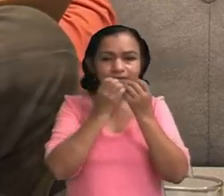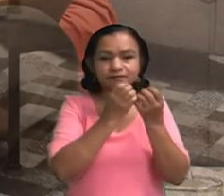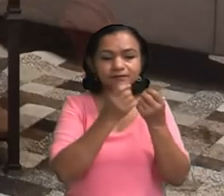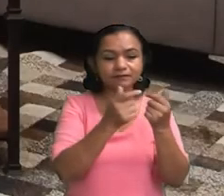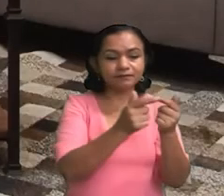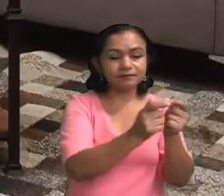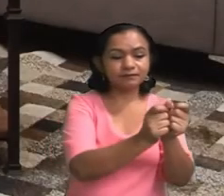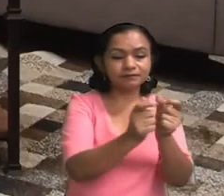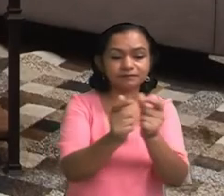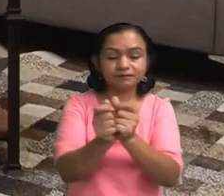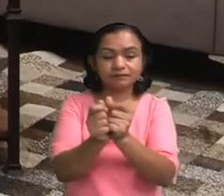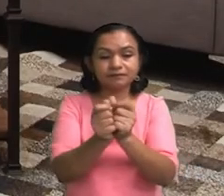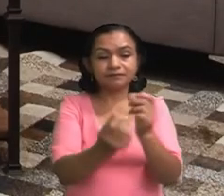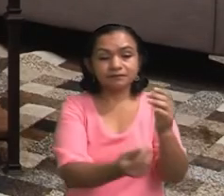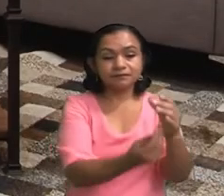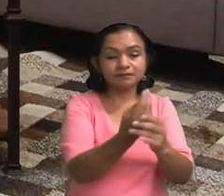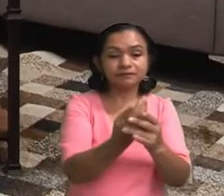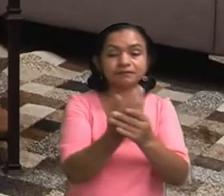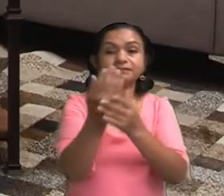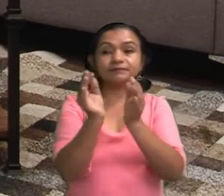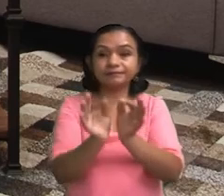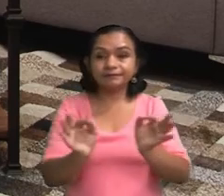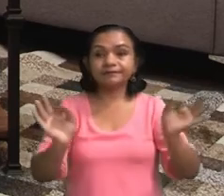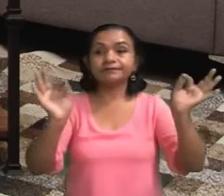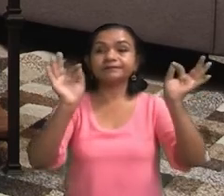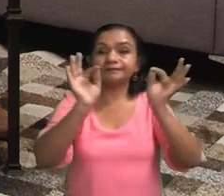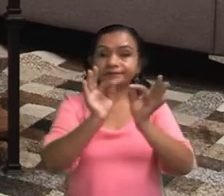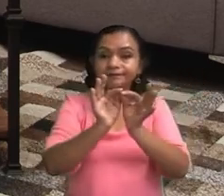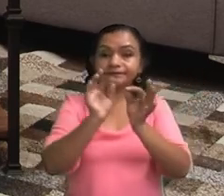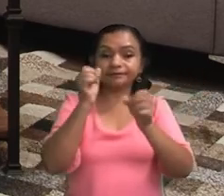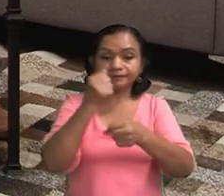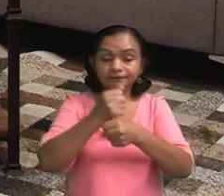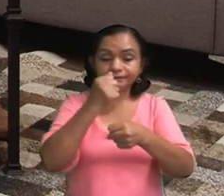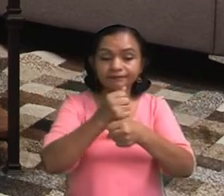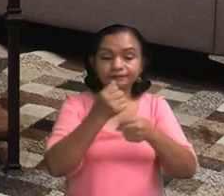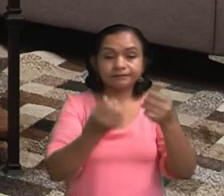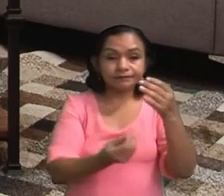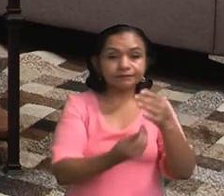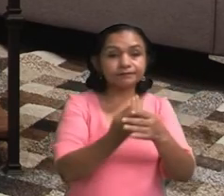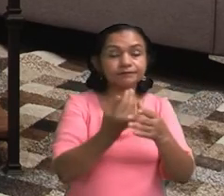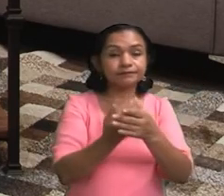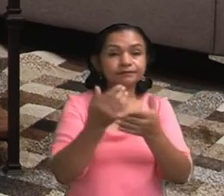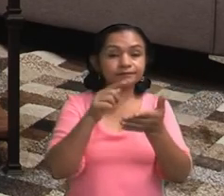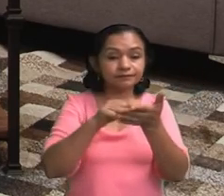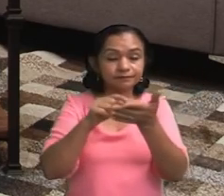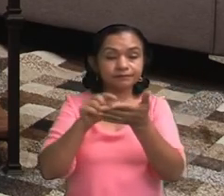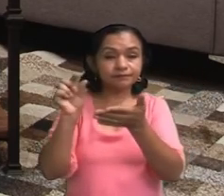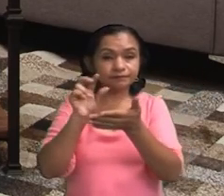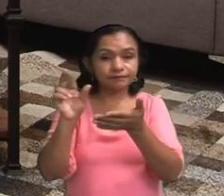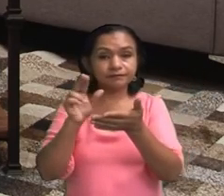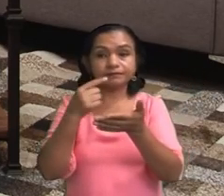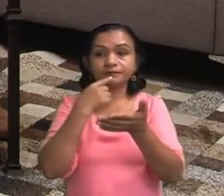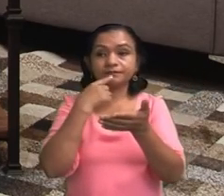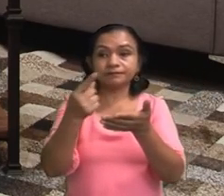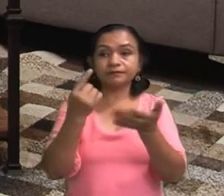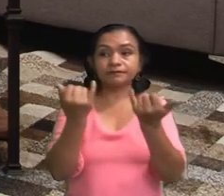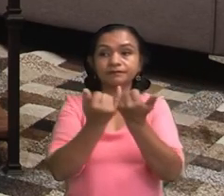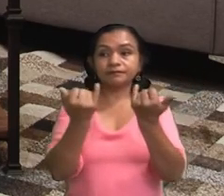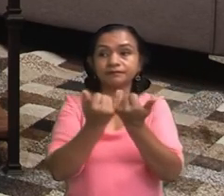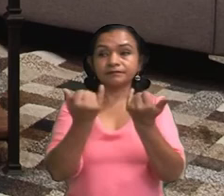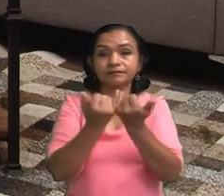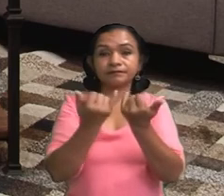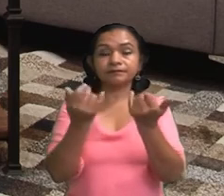pequeños productores fundamentalmente. Entonces esa producción de granos básicos implica, como te decía, una